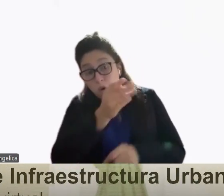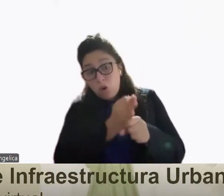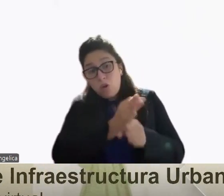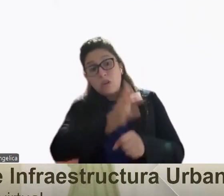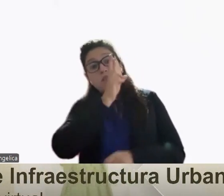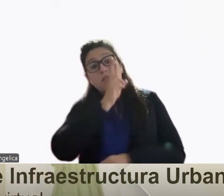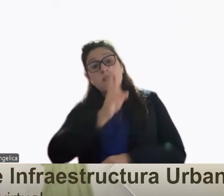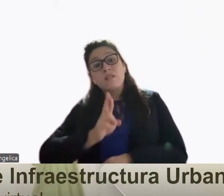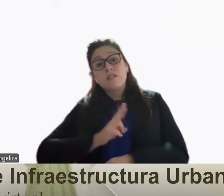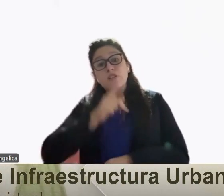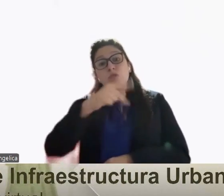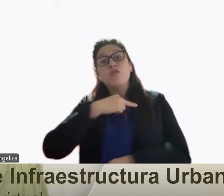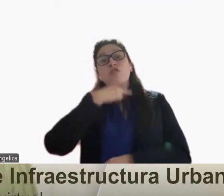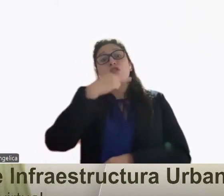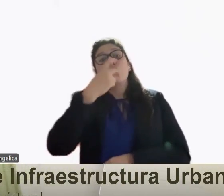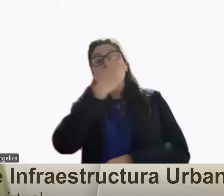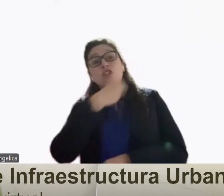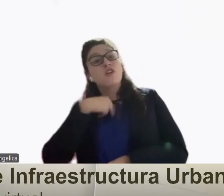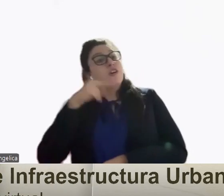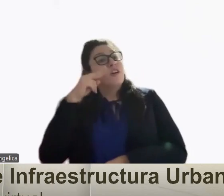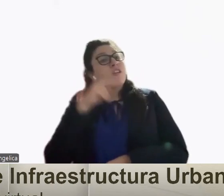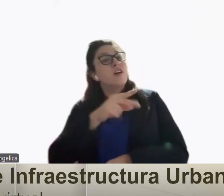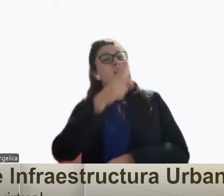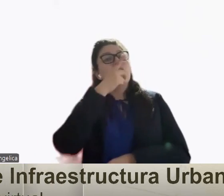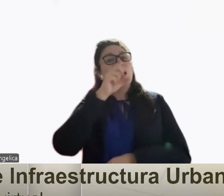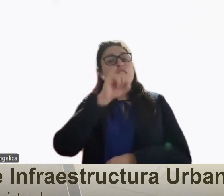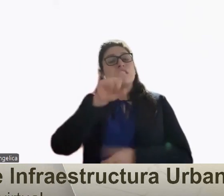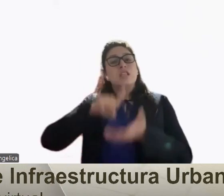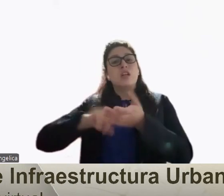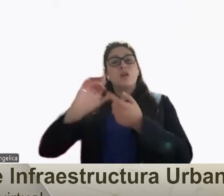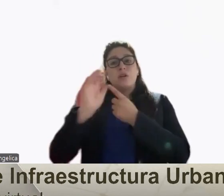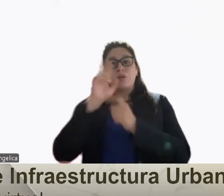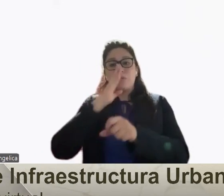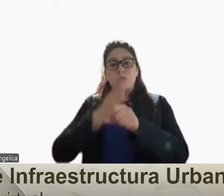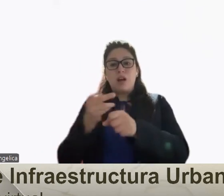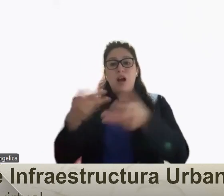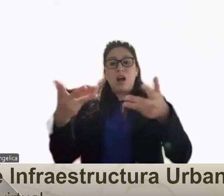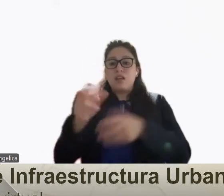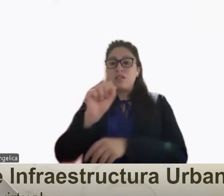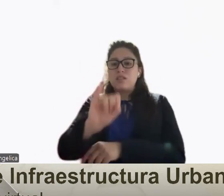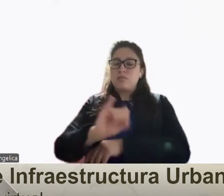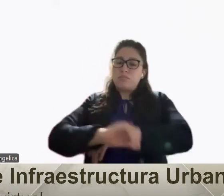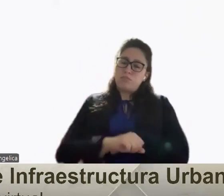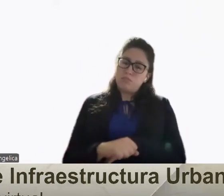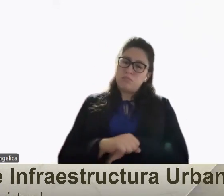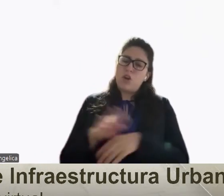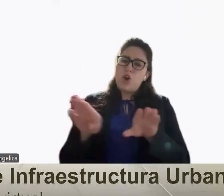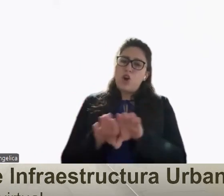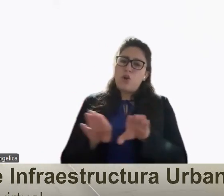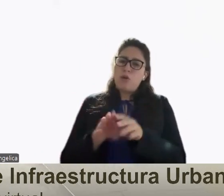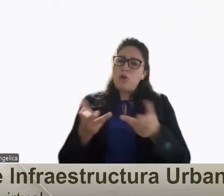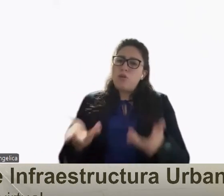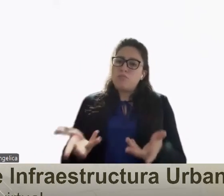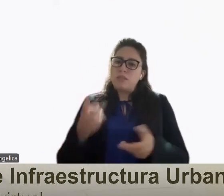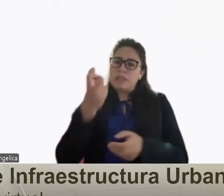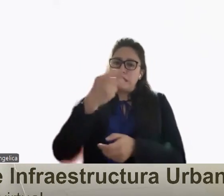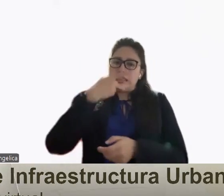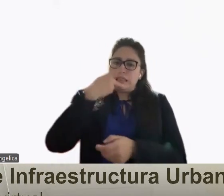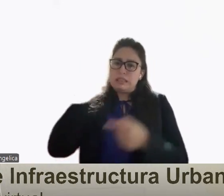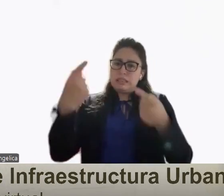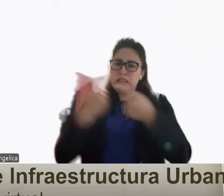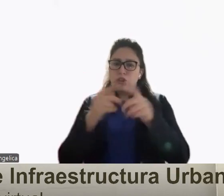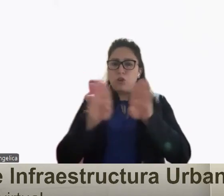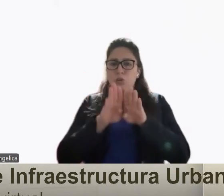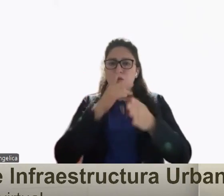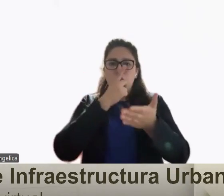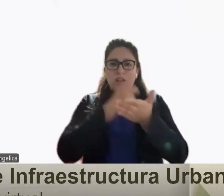verbalizar que sí es competente y que lo está haciendo. Entonces tenemos es una contradicción. ¿no?